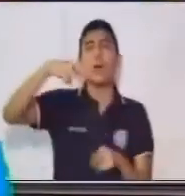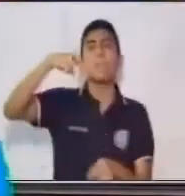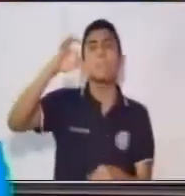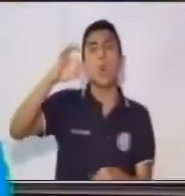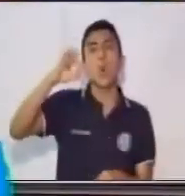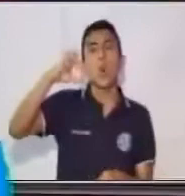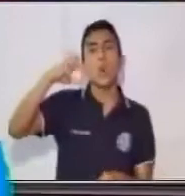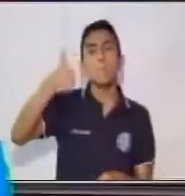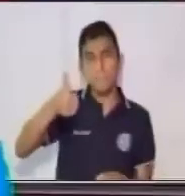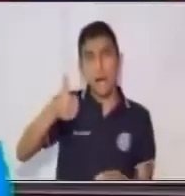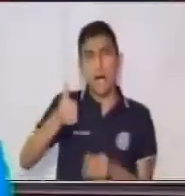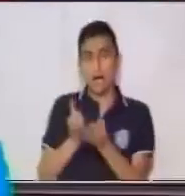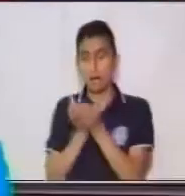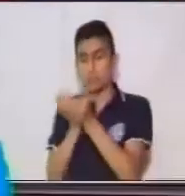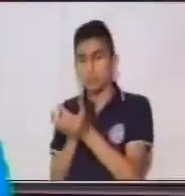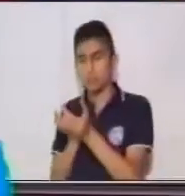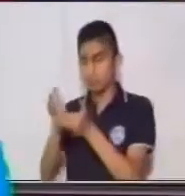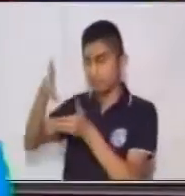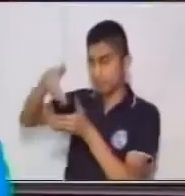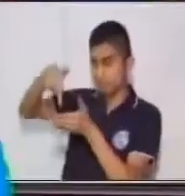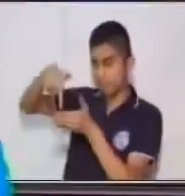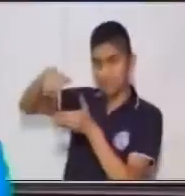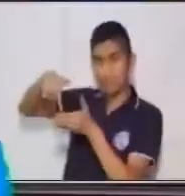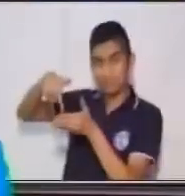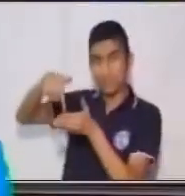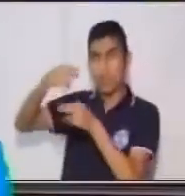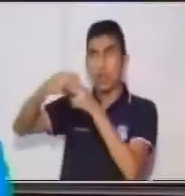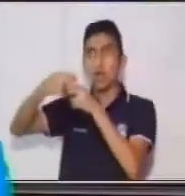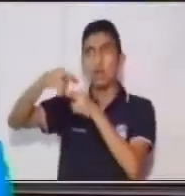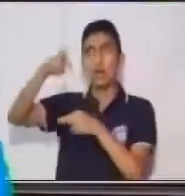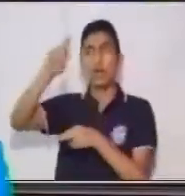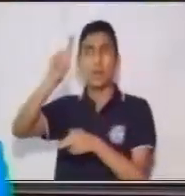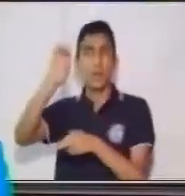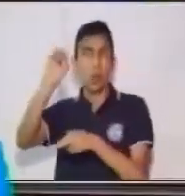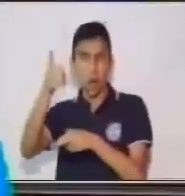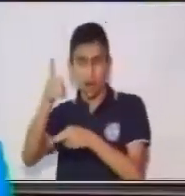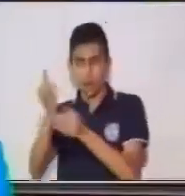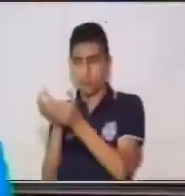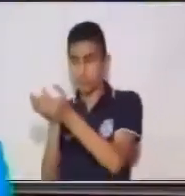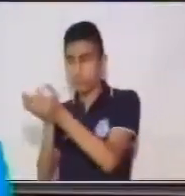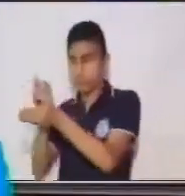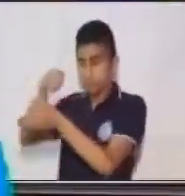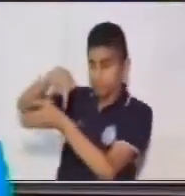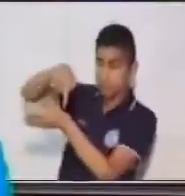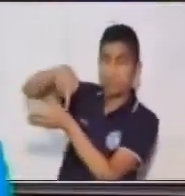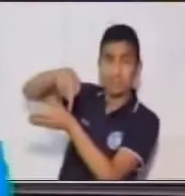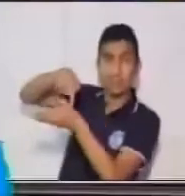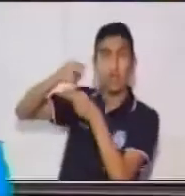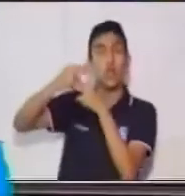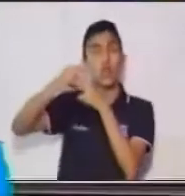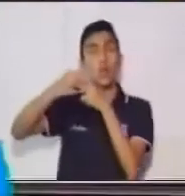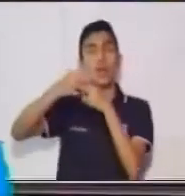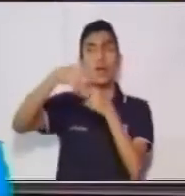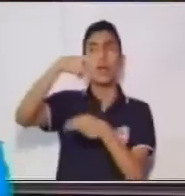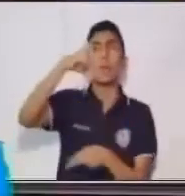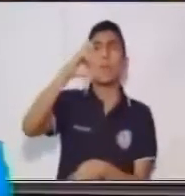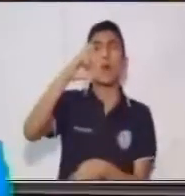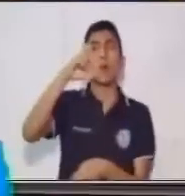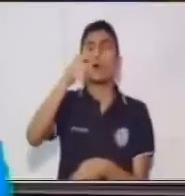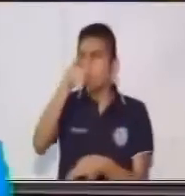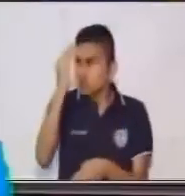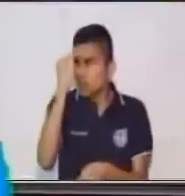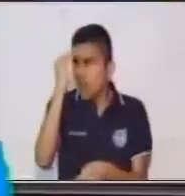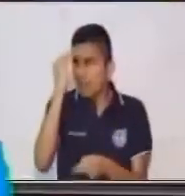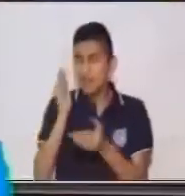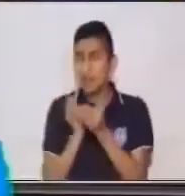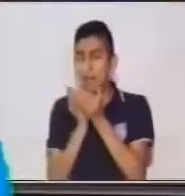¡Popa! Muy bien. Vamos a ver que los motores producen mucho, mucho humo,